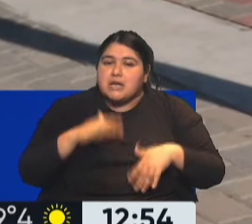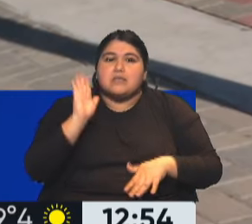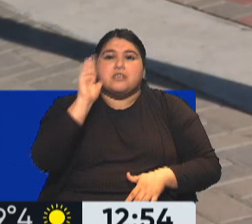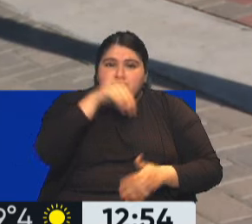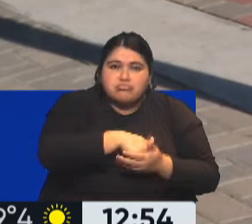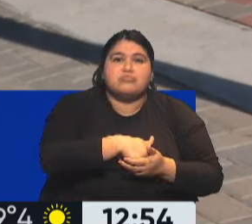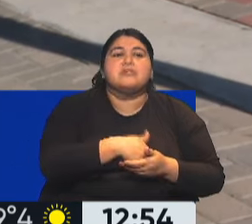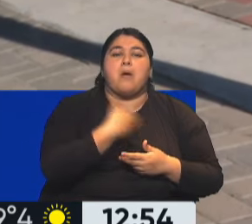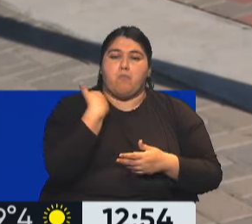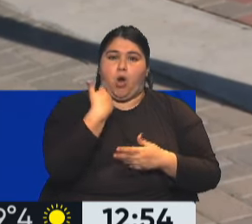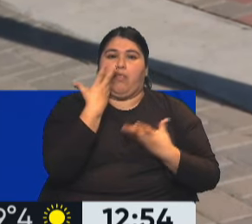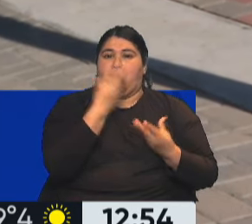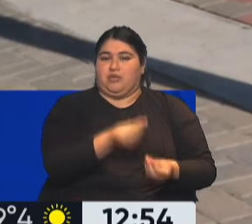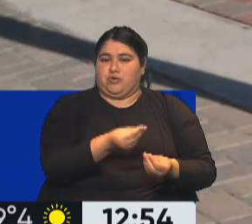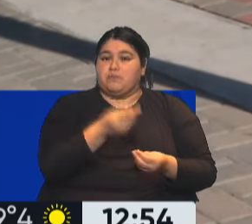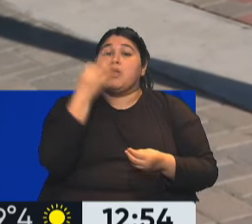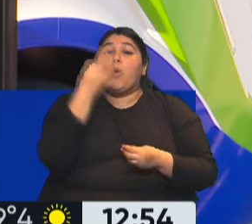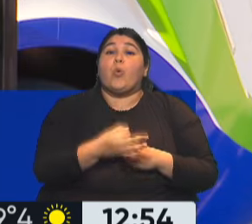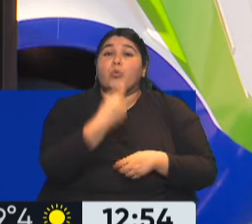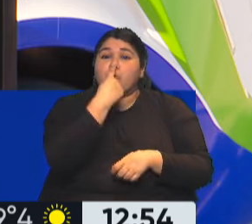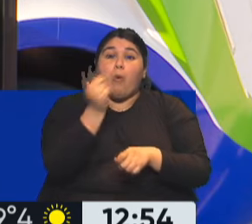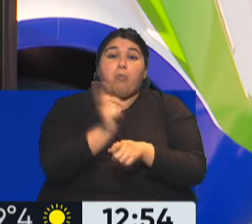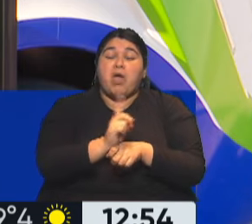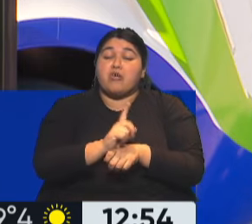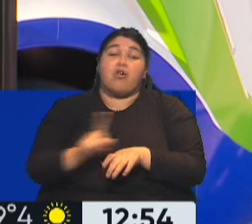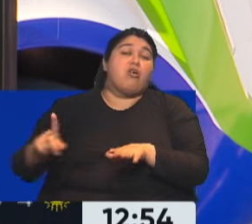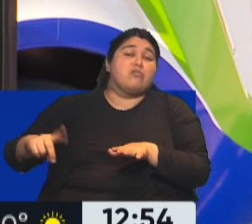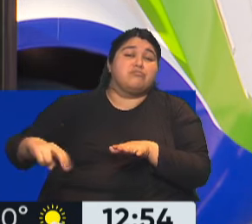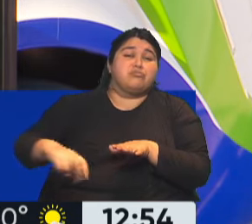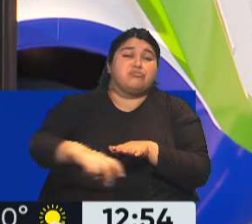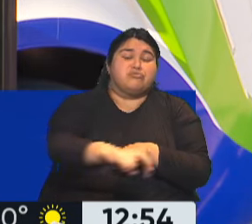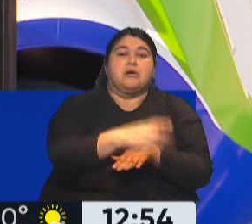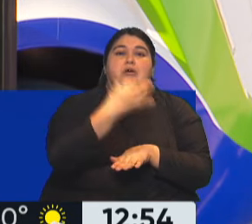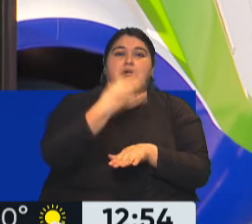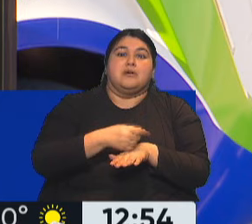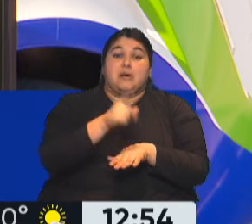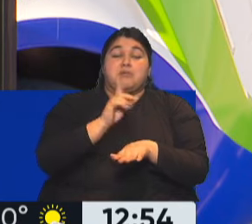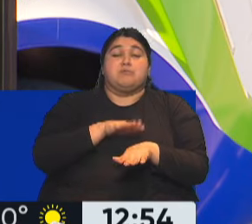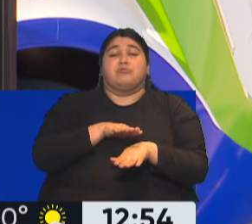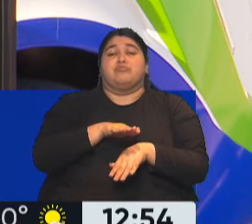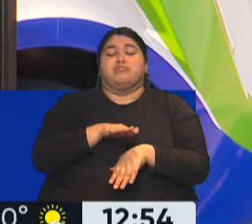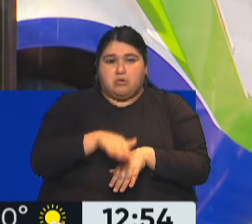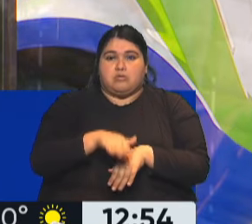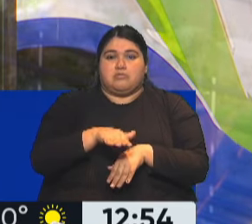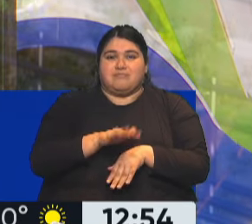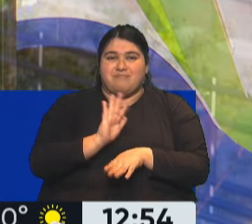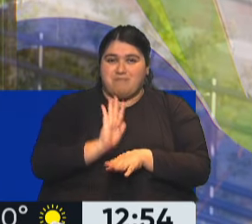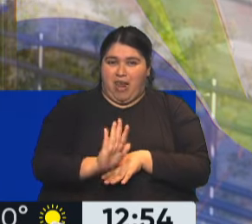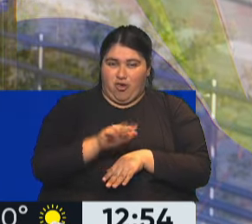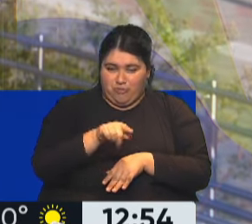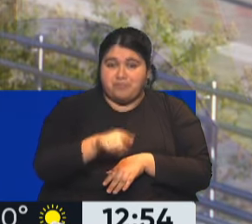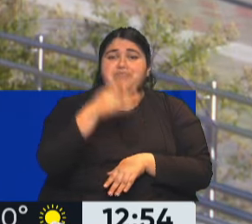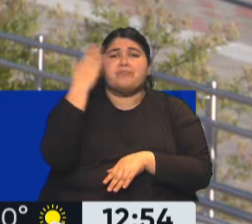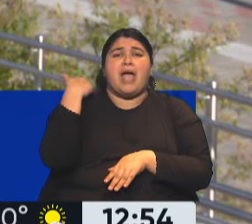que haya... Recién se le cruzaba un perro y frenó. Frenó solo, claro. Sí. Vos fíjate lo que pasó en California, que lo hemos comentado hace un tiempo atrás,